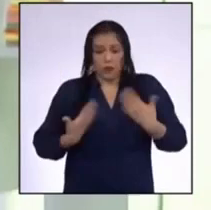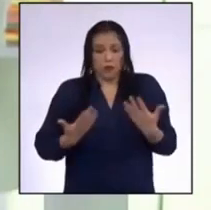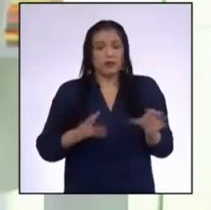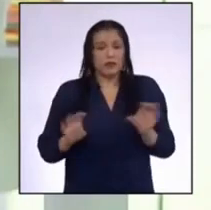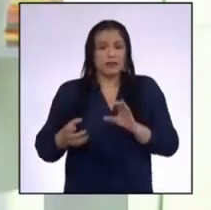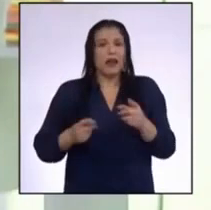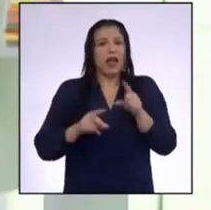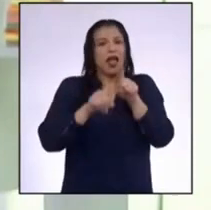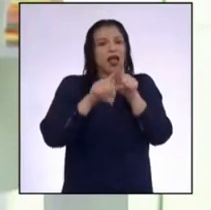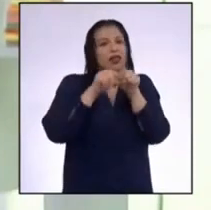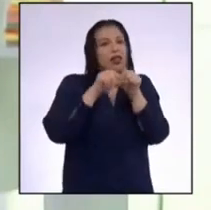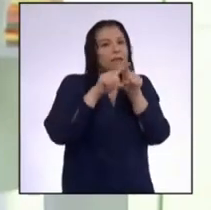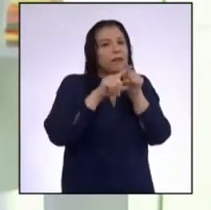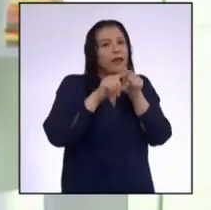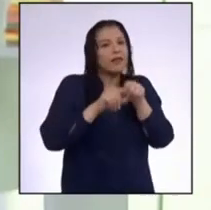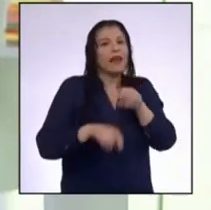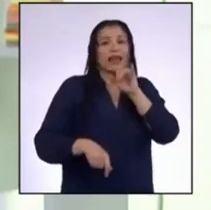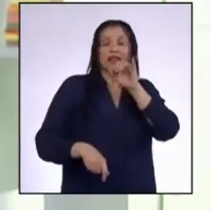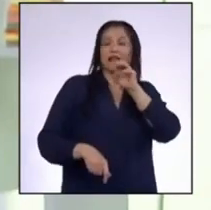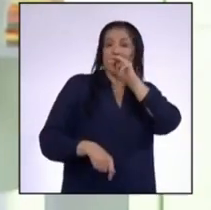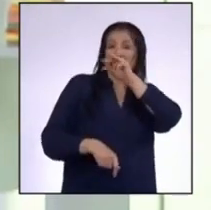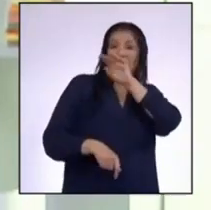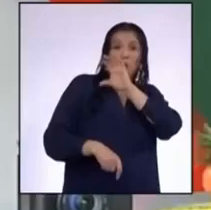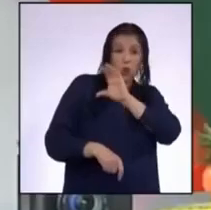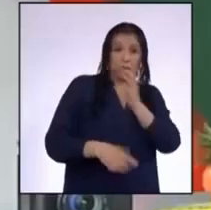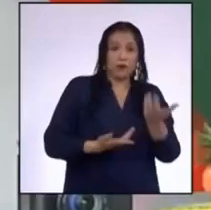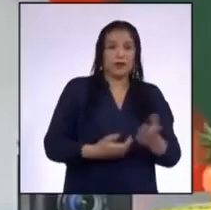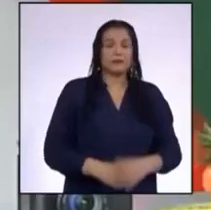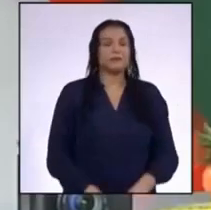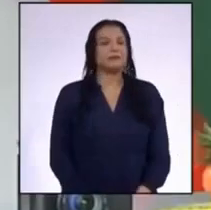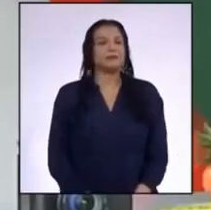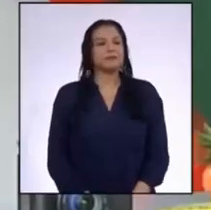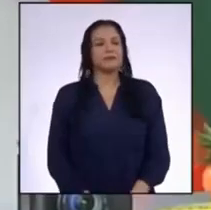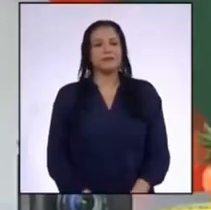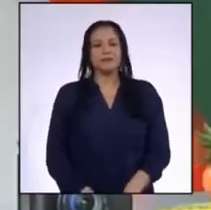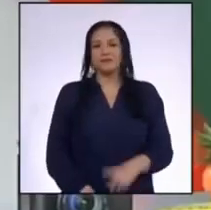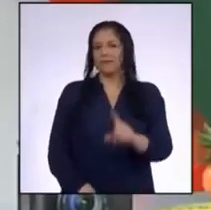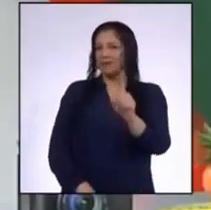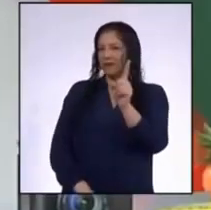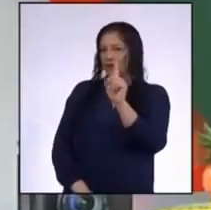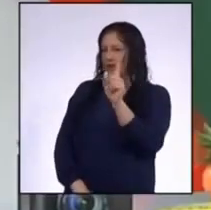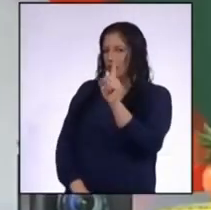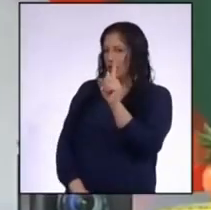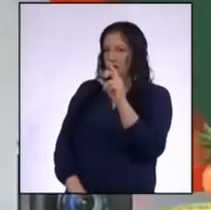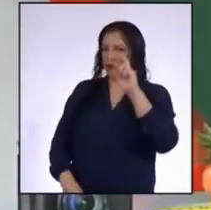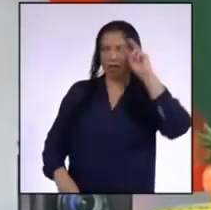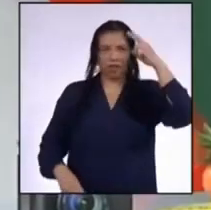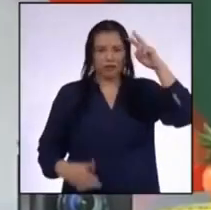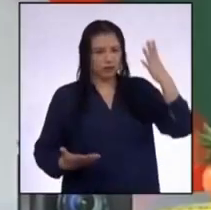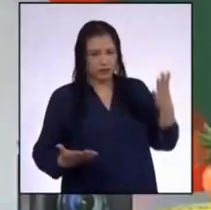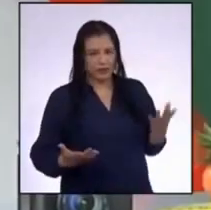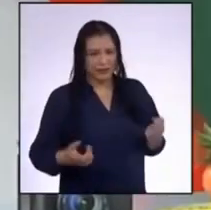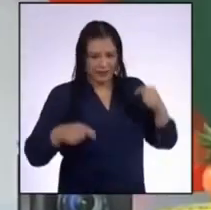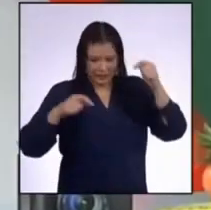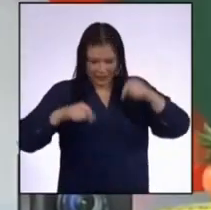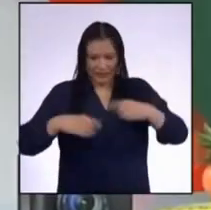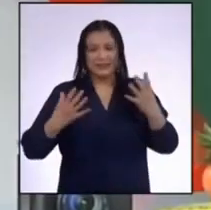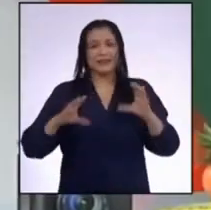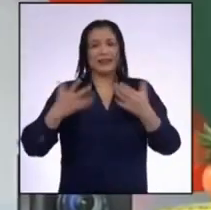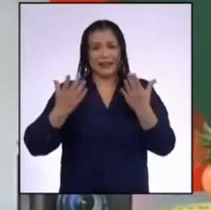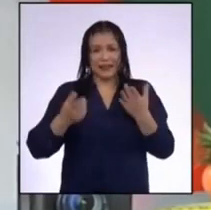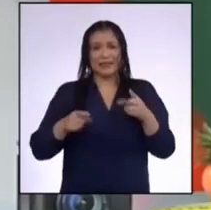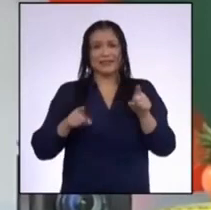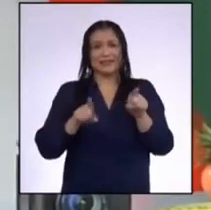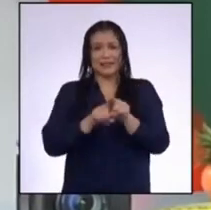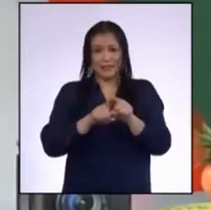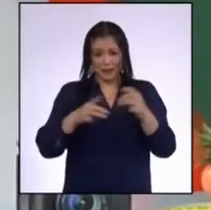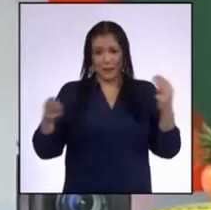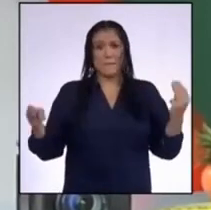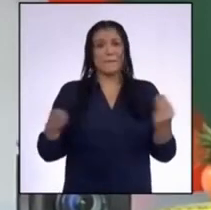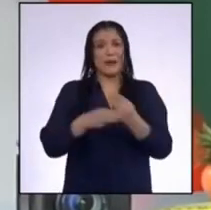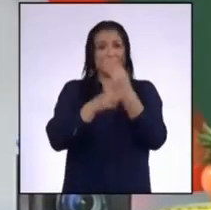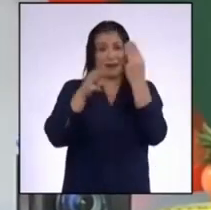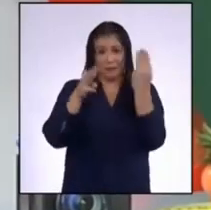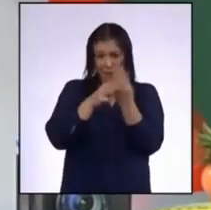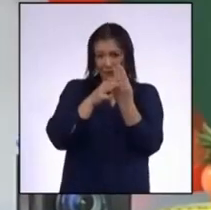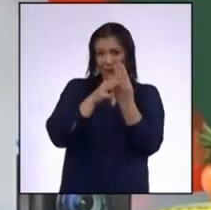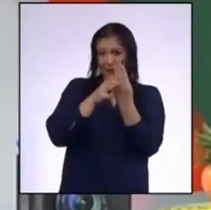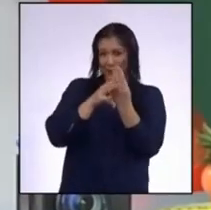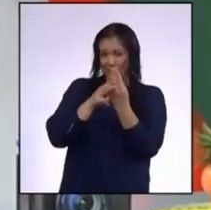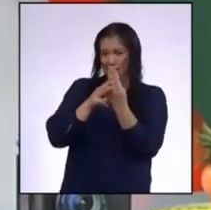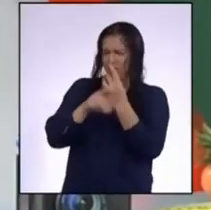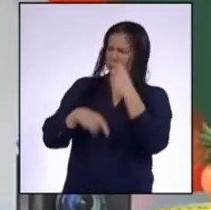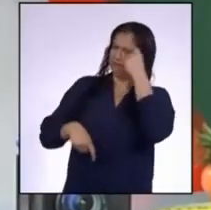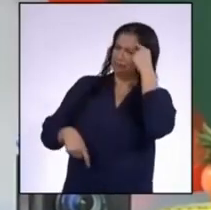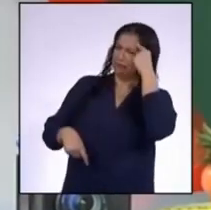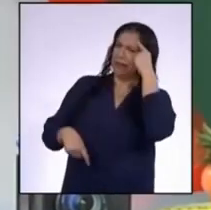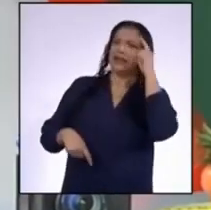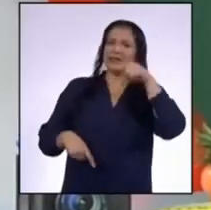de acuerdo a nuestro índice de masa corporal? No, no te has confundido. Este programa sí es de matemática. Aunque no lo creas,